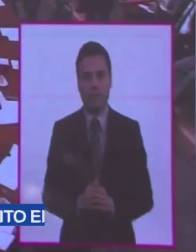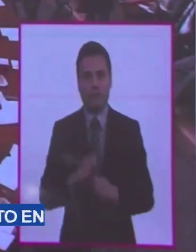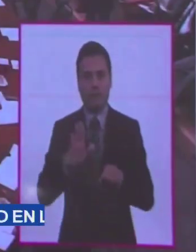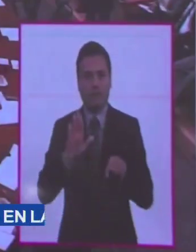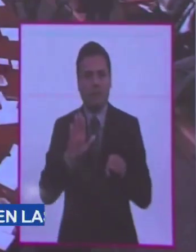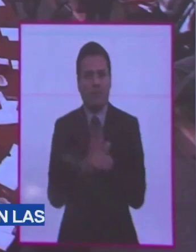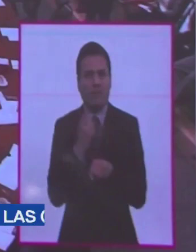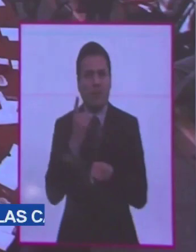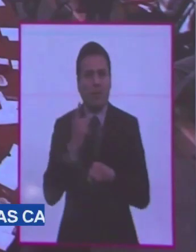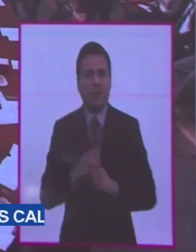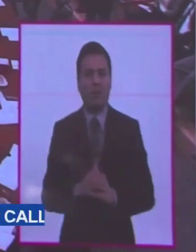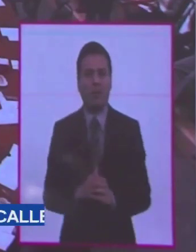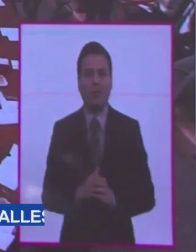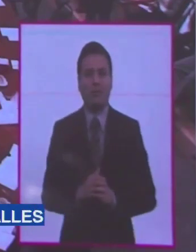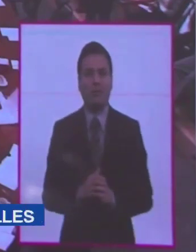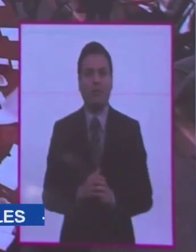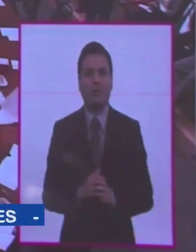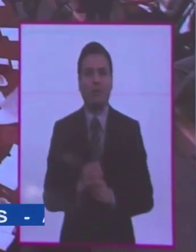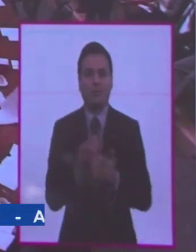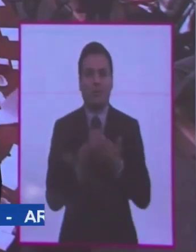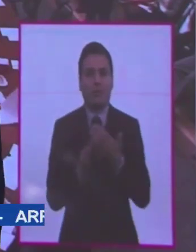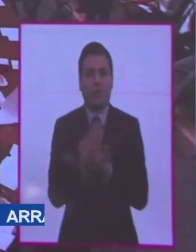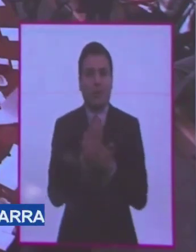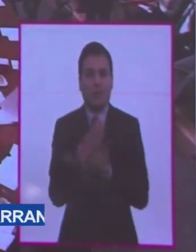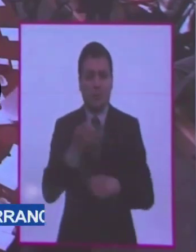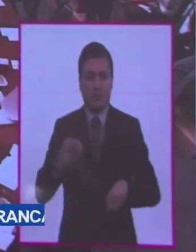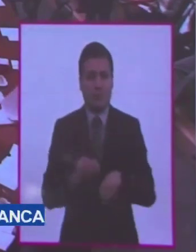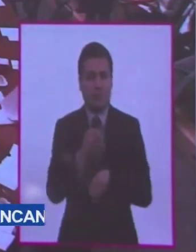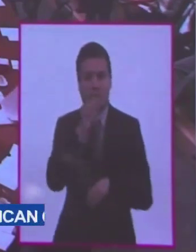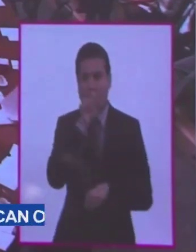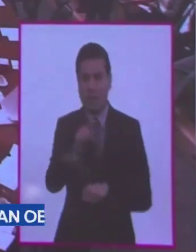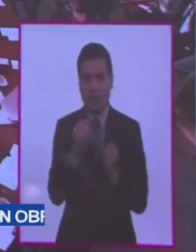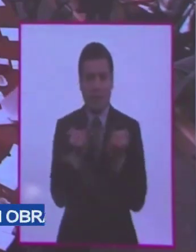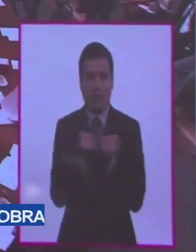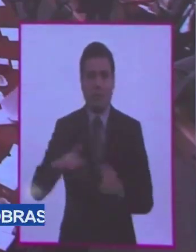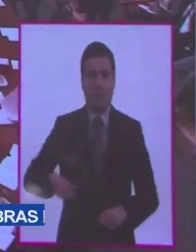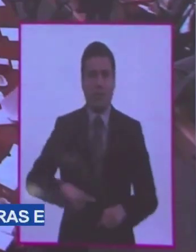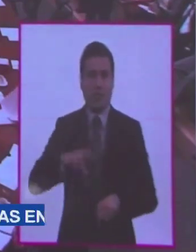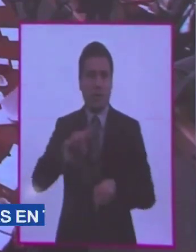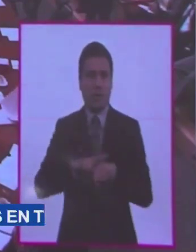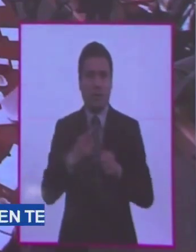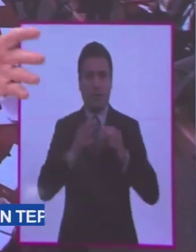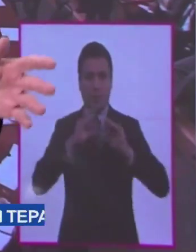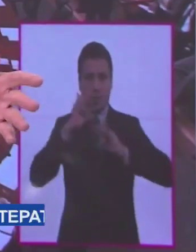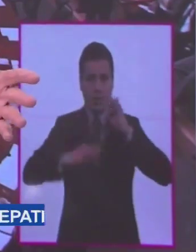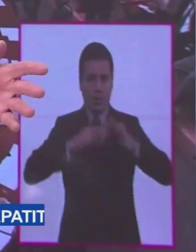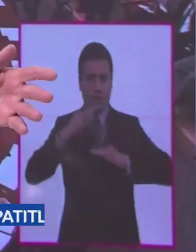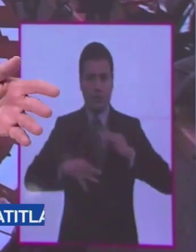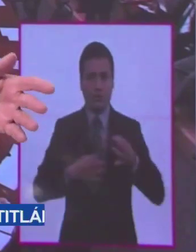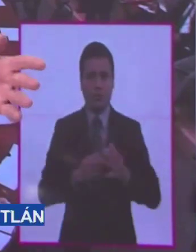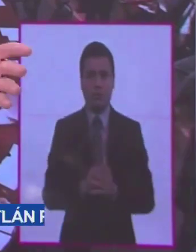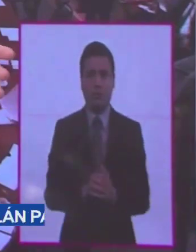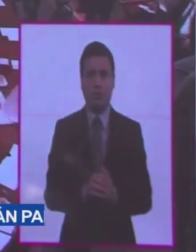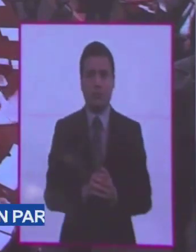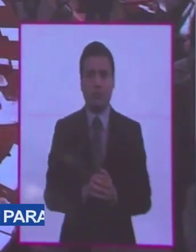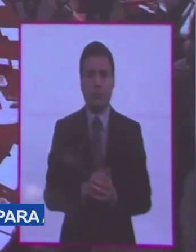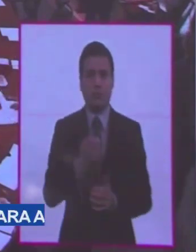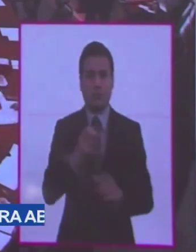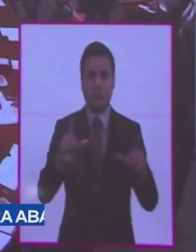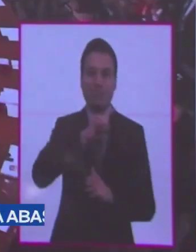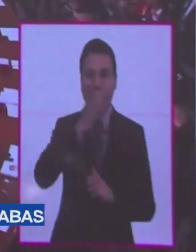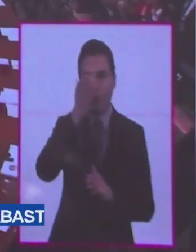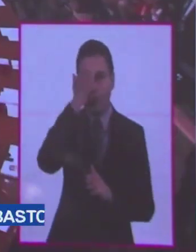sí La respuesta tajante es Sí eso es necesariamente malo caray